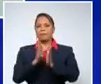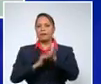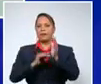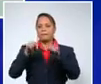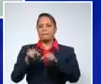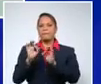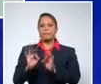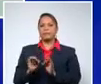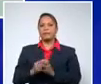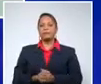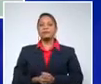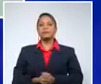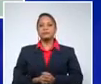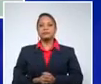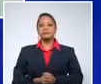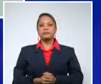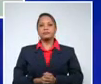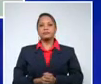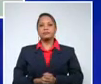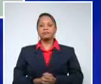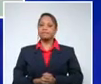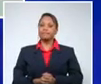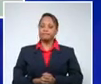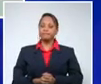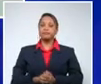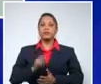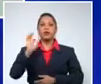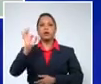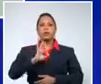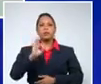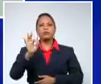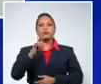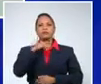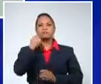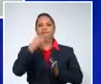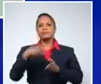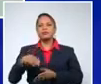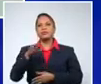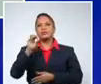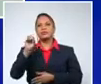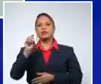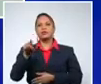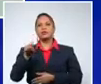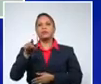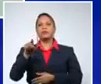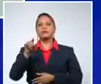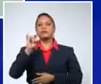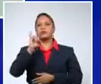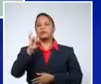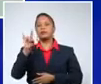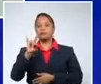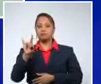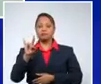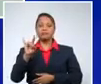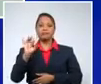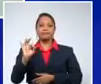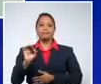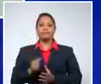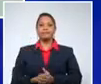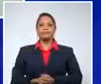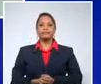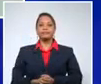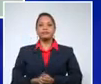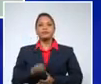y que la tasa de letalidad es 0,49, pudiéramos decir que